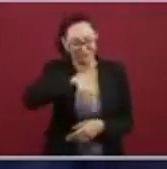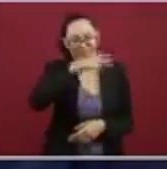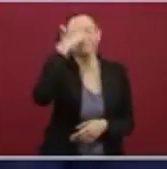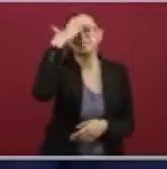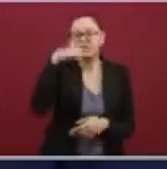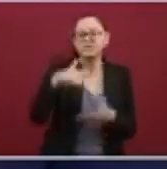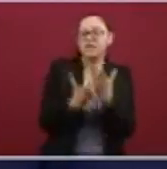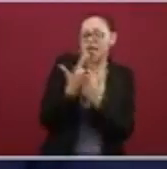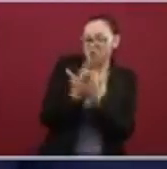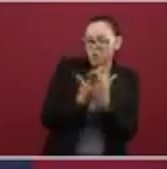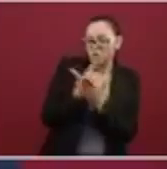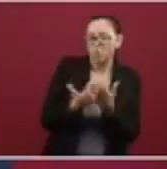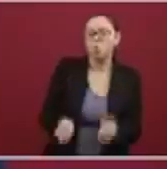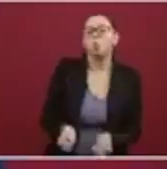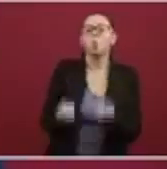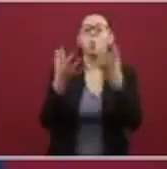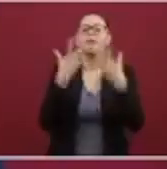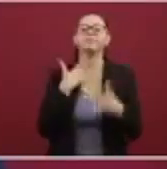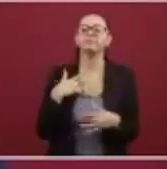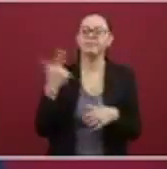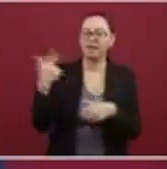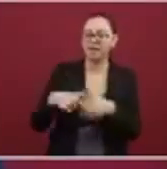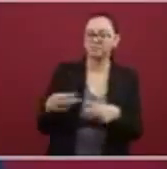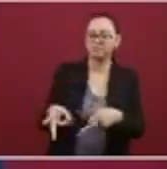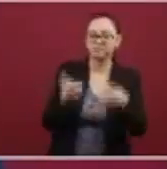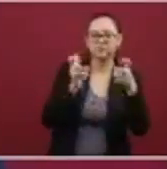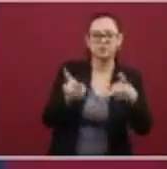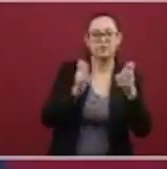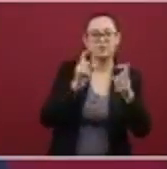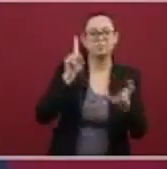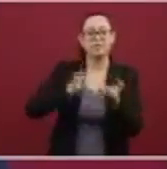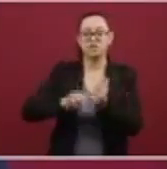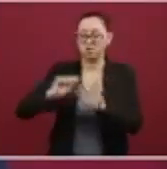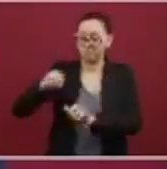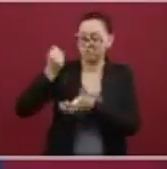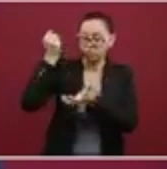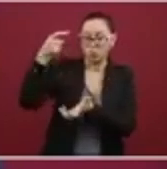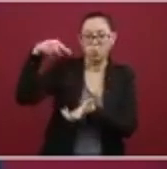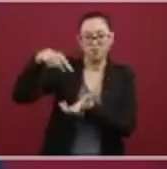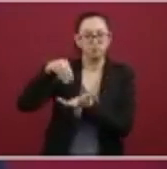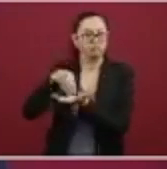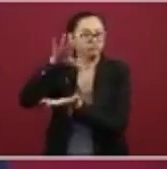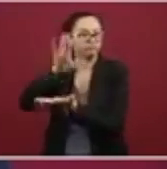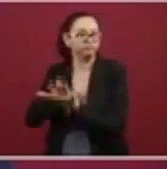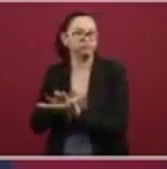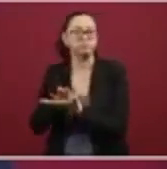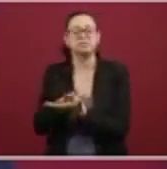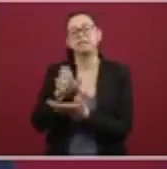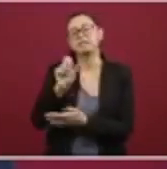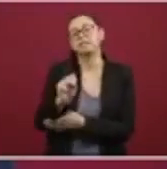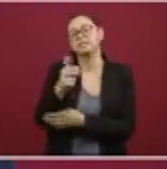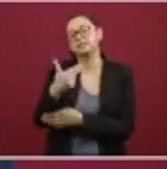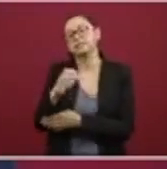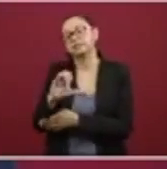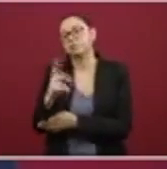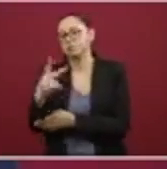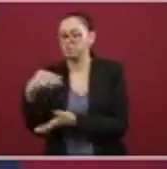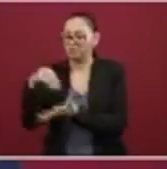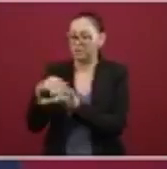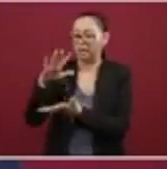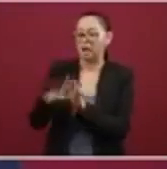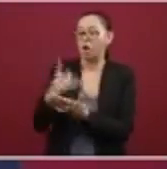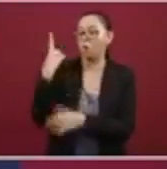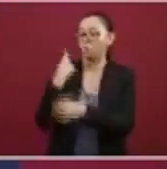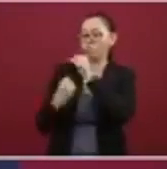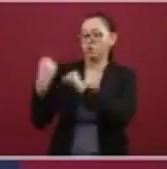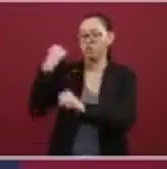el robo en el presupuesto, en Hacienda. El año pasado se robaron